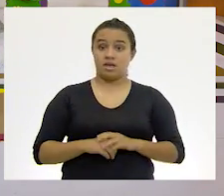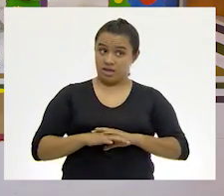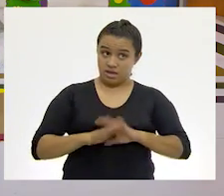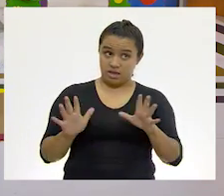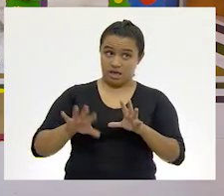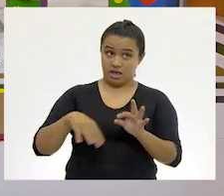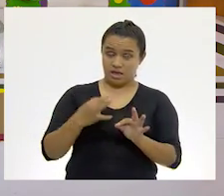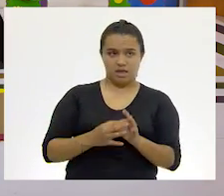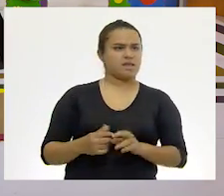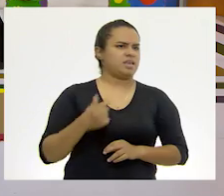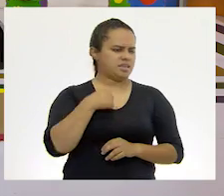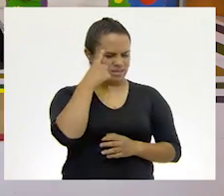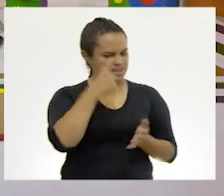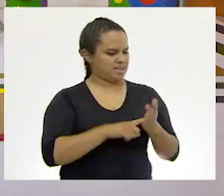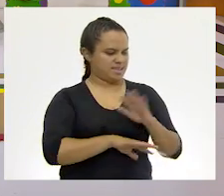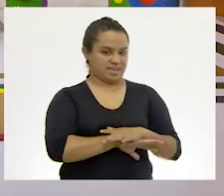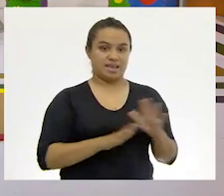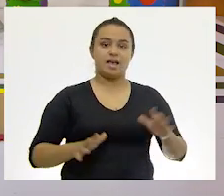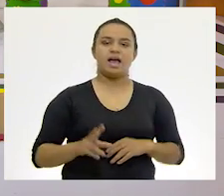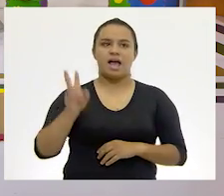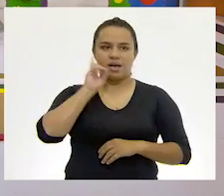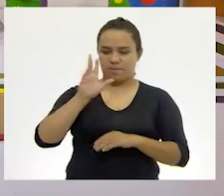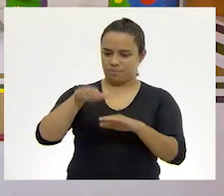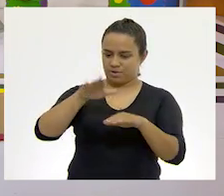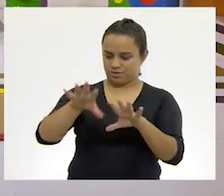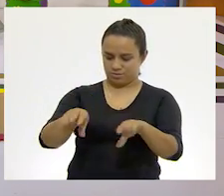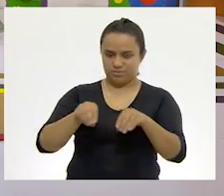estamos listos? Sí, yo creo que sí. Muy bien, déjame, voy por la pintura.